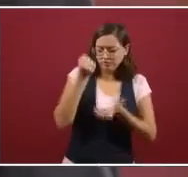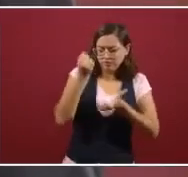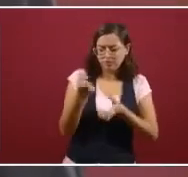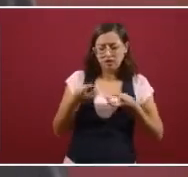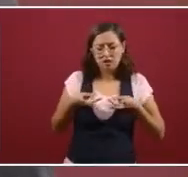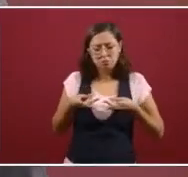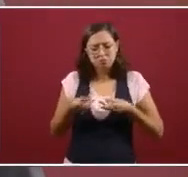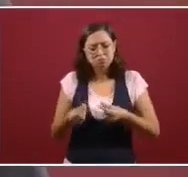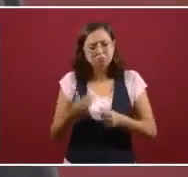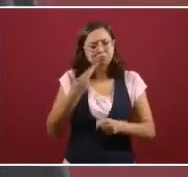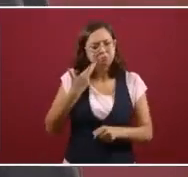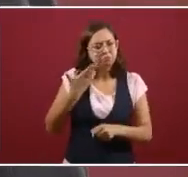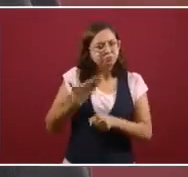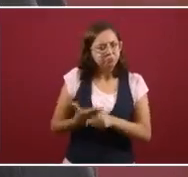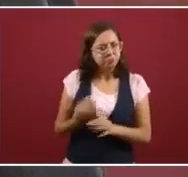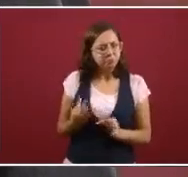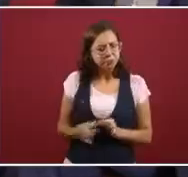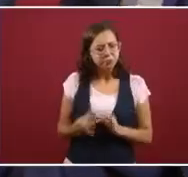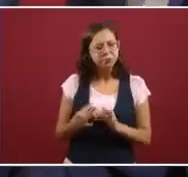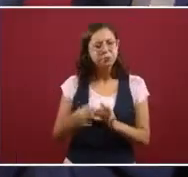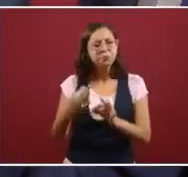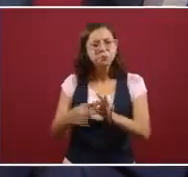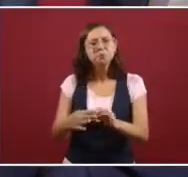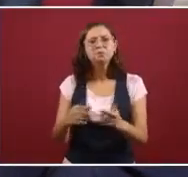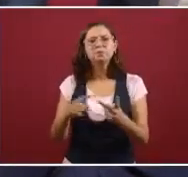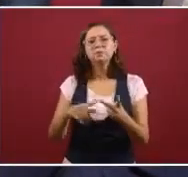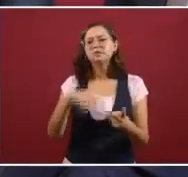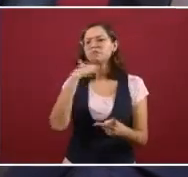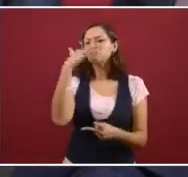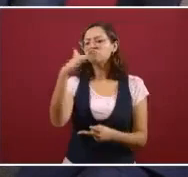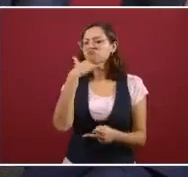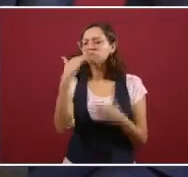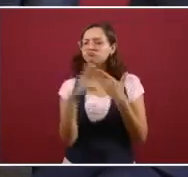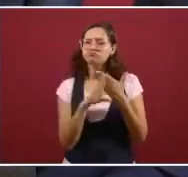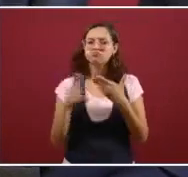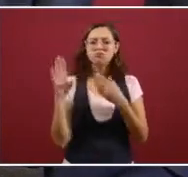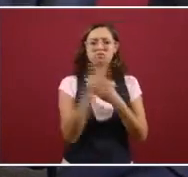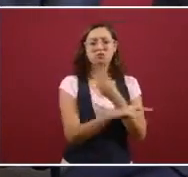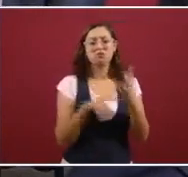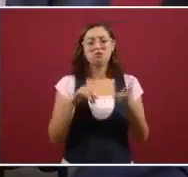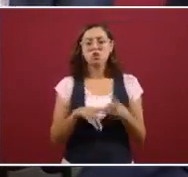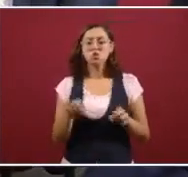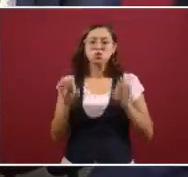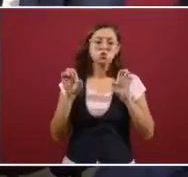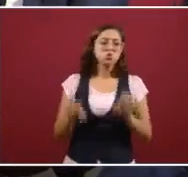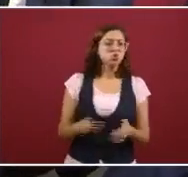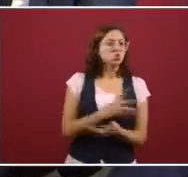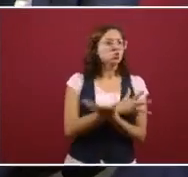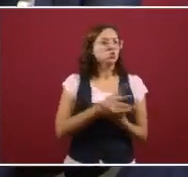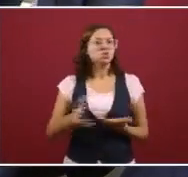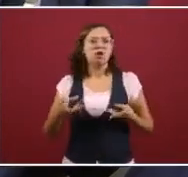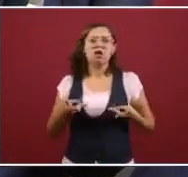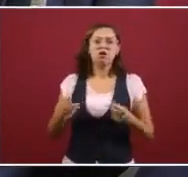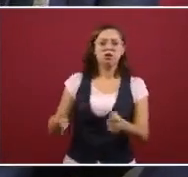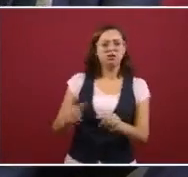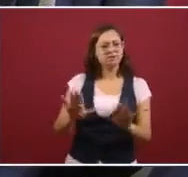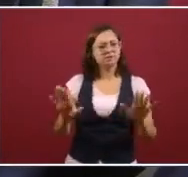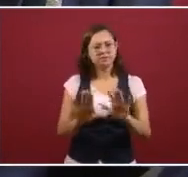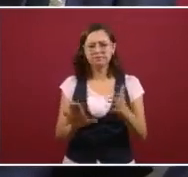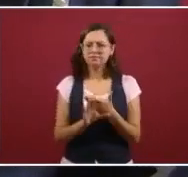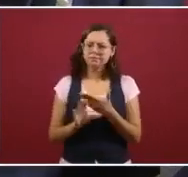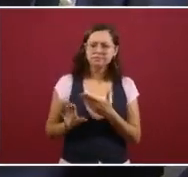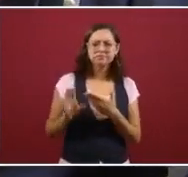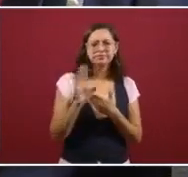sin corrupción, sin derroche, sin gastos superfluos, o sea,